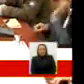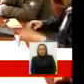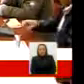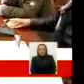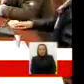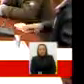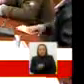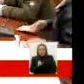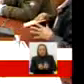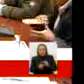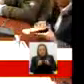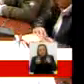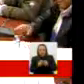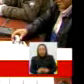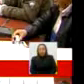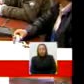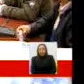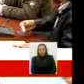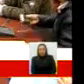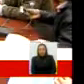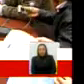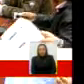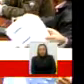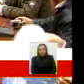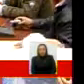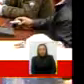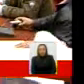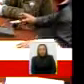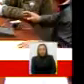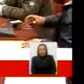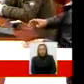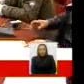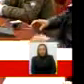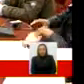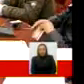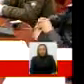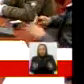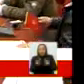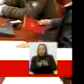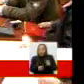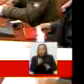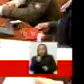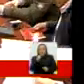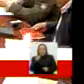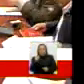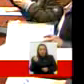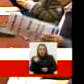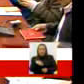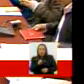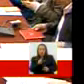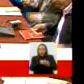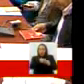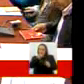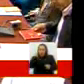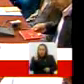Hasta aquí la transmisión en vivo desde el anfiteatro Quiñones, donde la parlamentaria Rosario Sassieta se retira a hacer